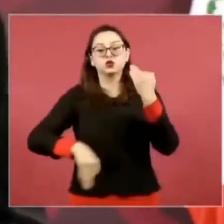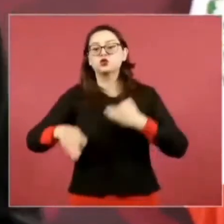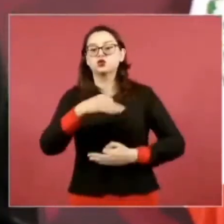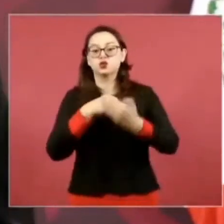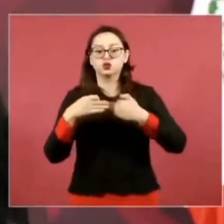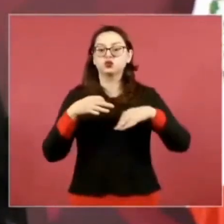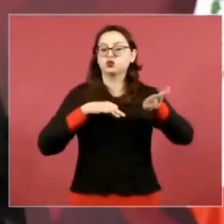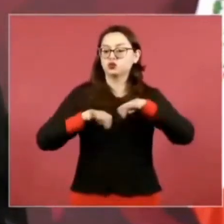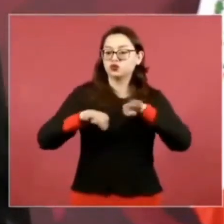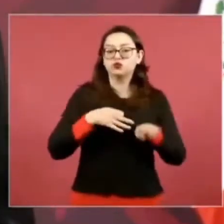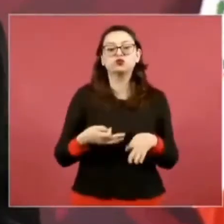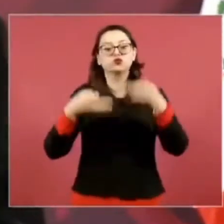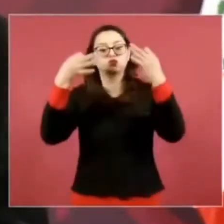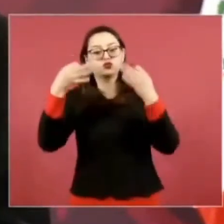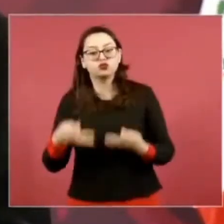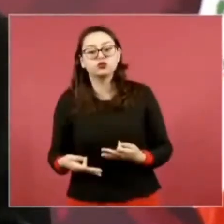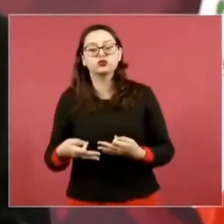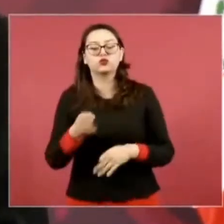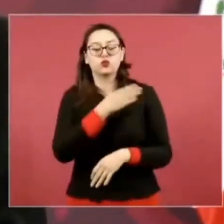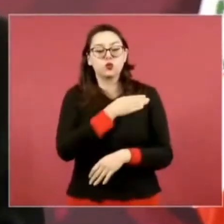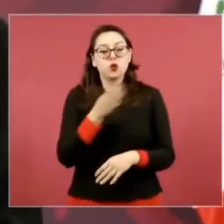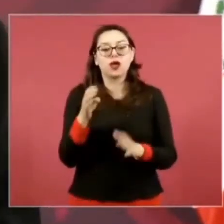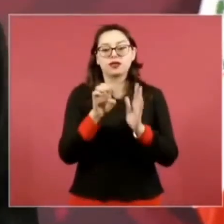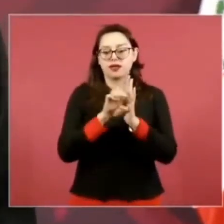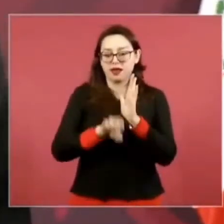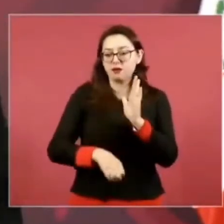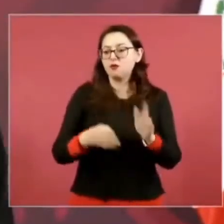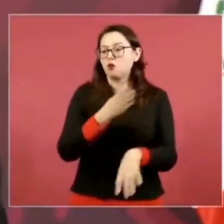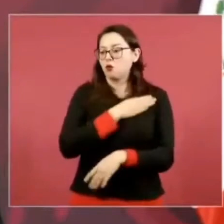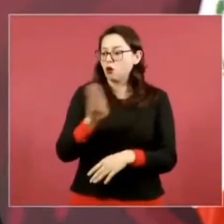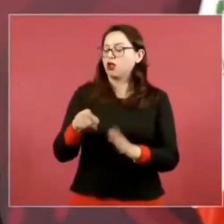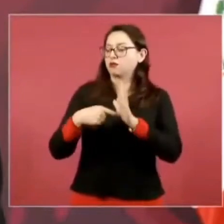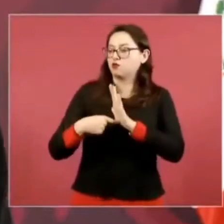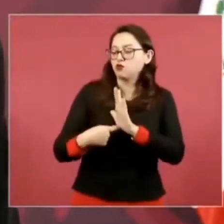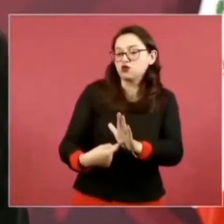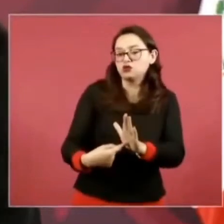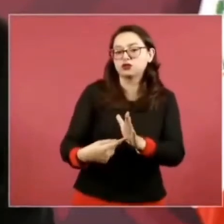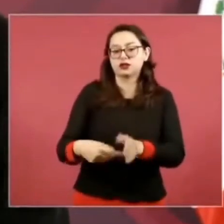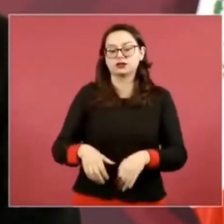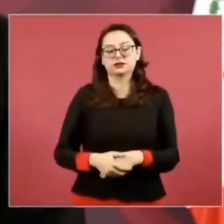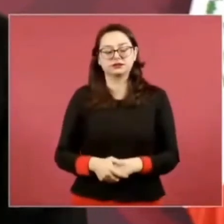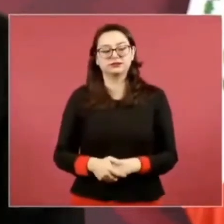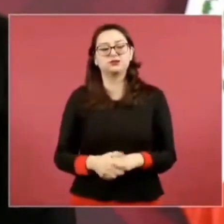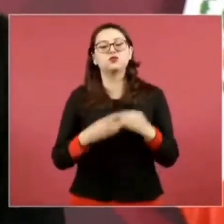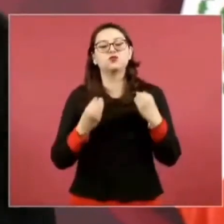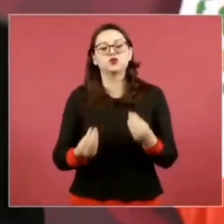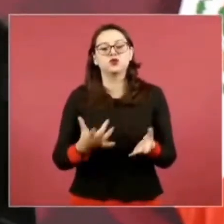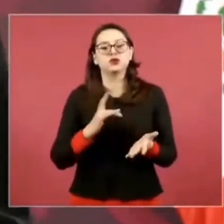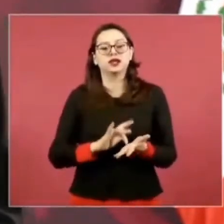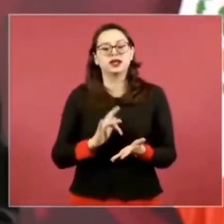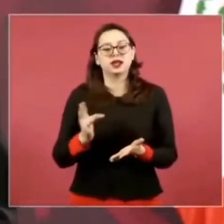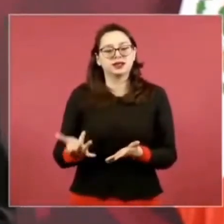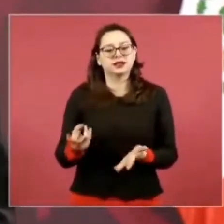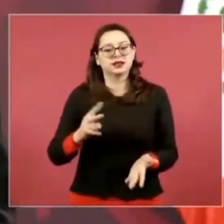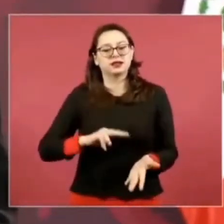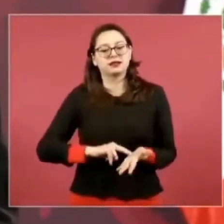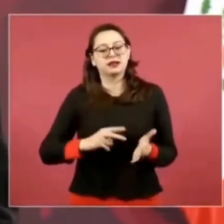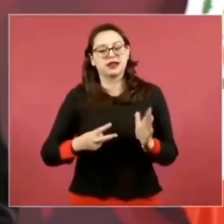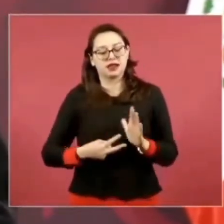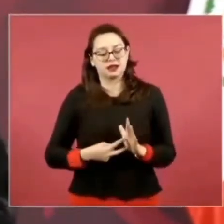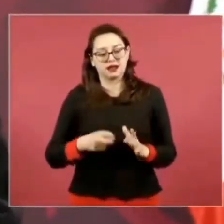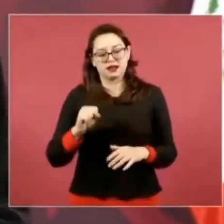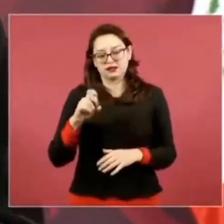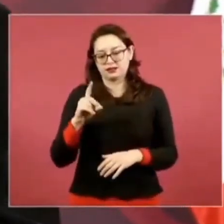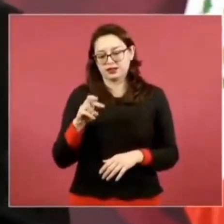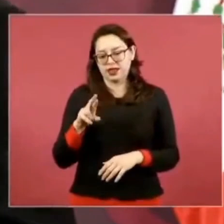dar un buen ejemplo. Entonces, agradecerle mucho al ingeniero Cedri